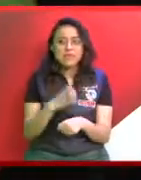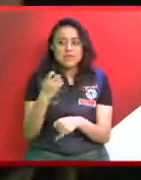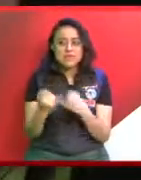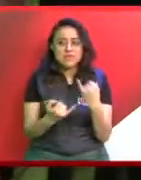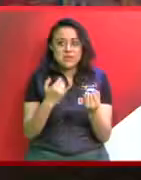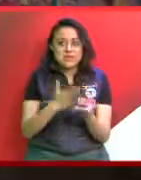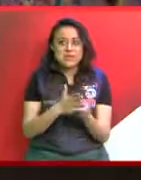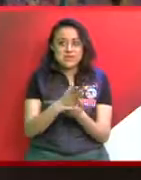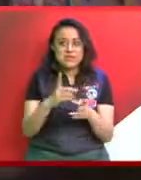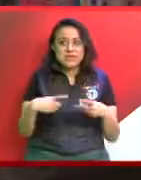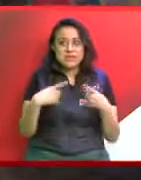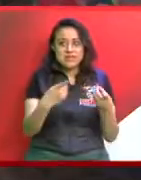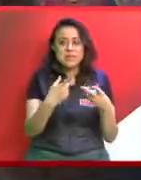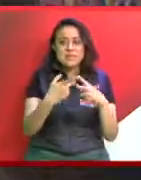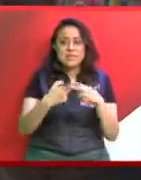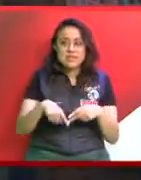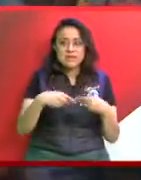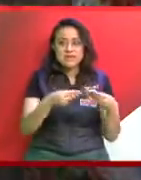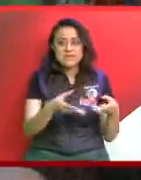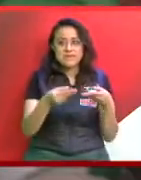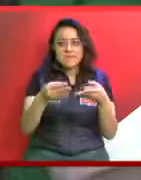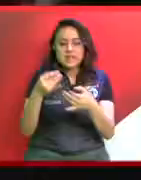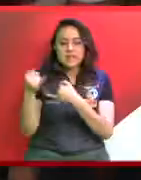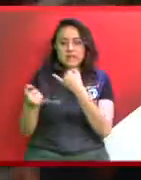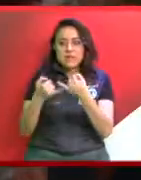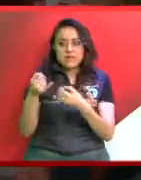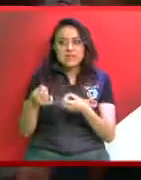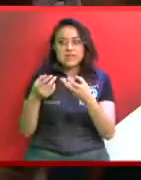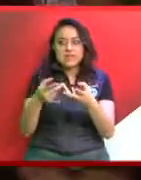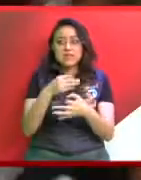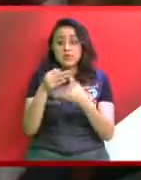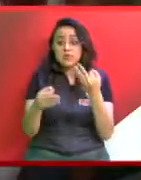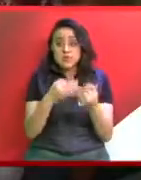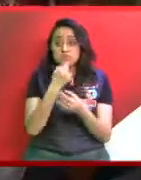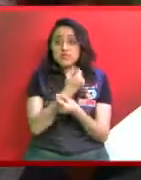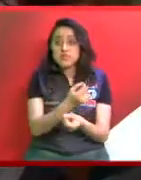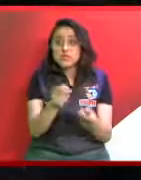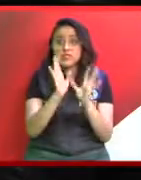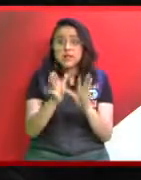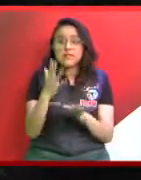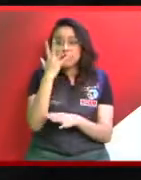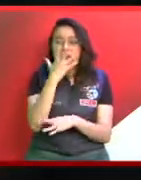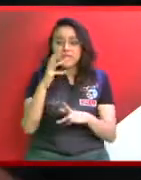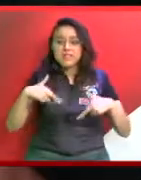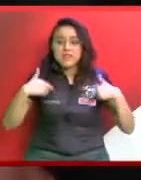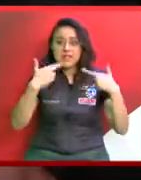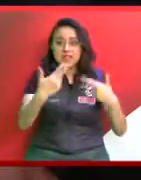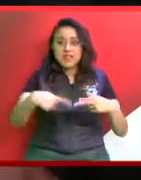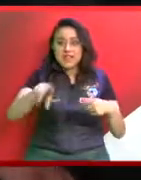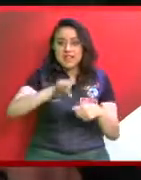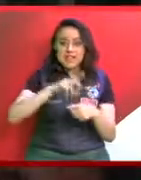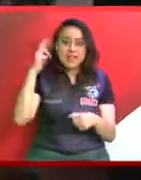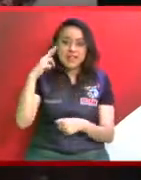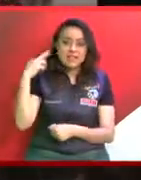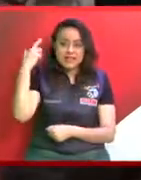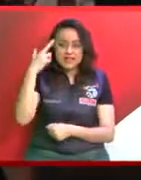llegó a ellos y empezamos a repartir los juguetes. Todos recibieron un extraordinario regalo de Día de